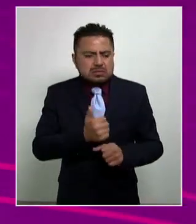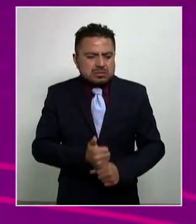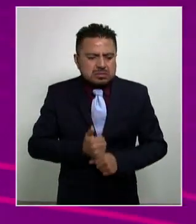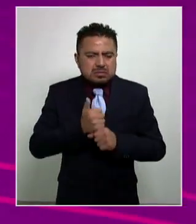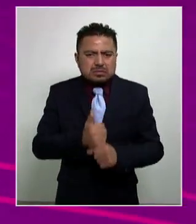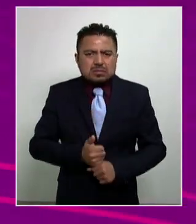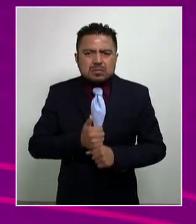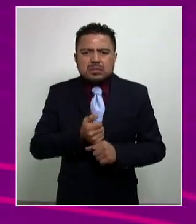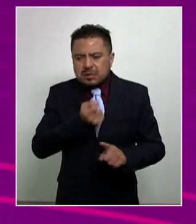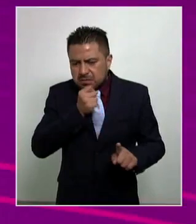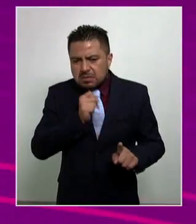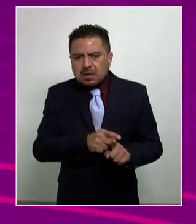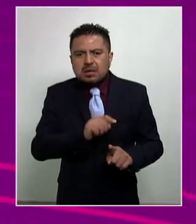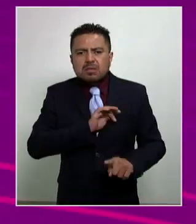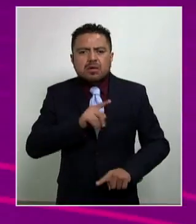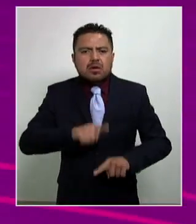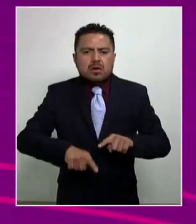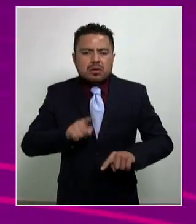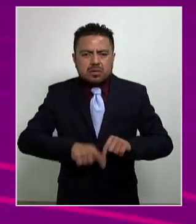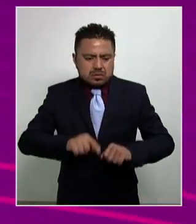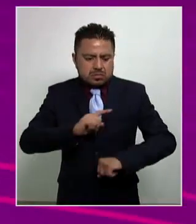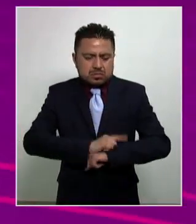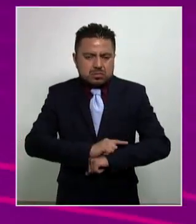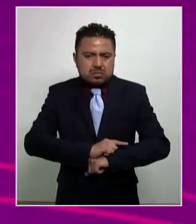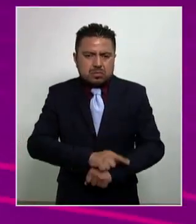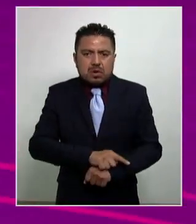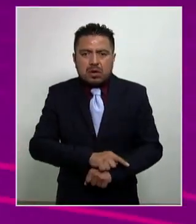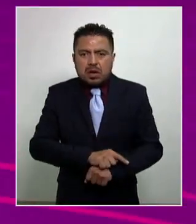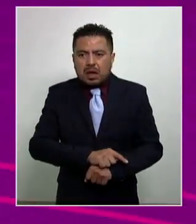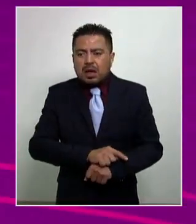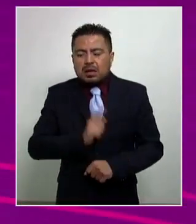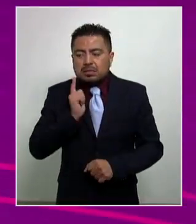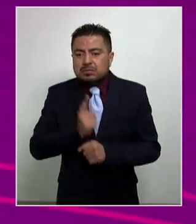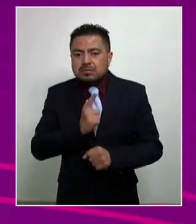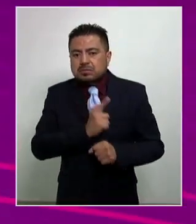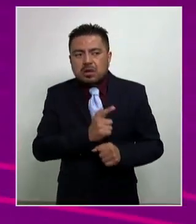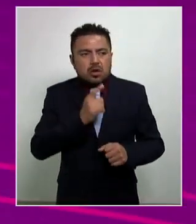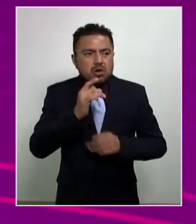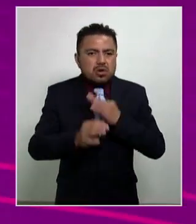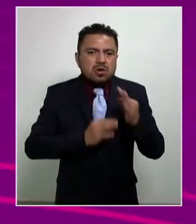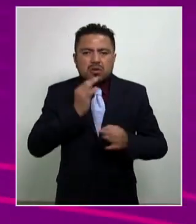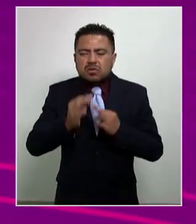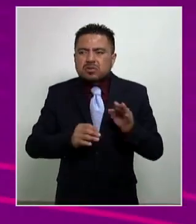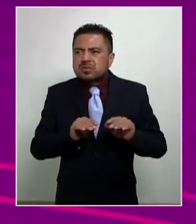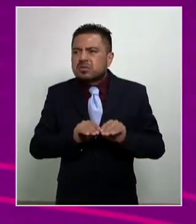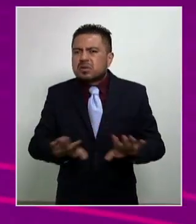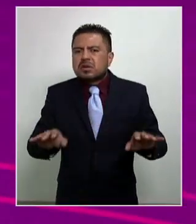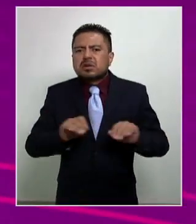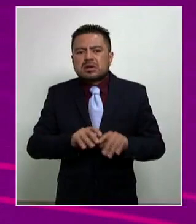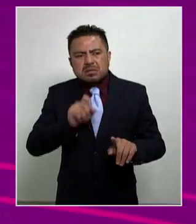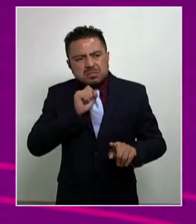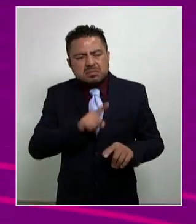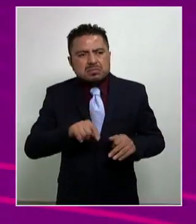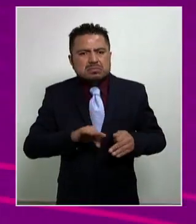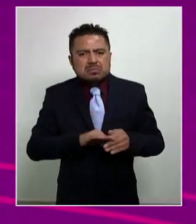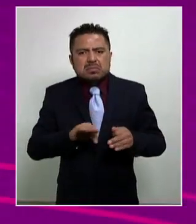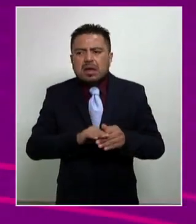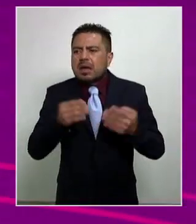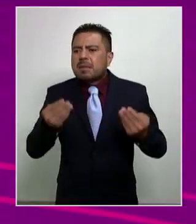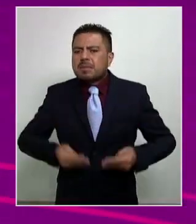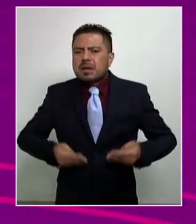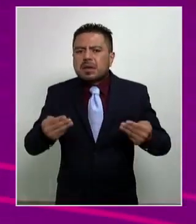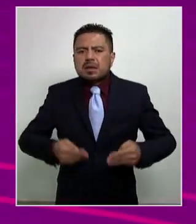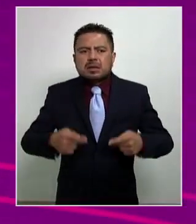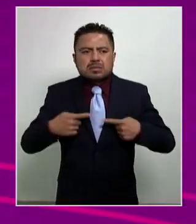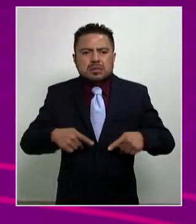esclavización, también para evitarla ahora, ¿no? Porque cada vez vemos en las noticias que se han repetido mercados de